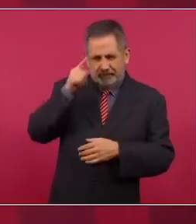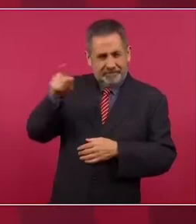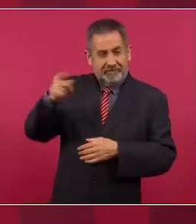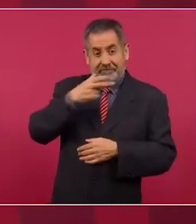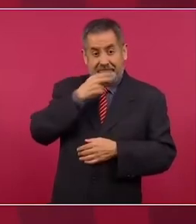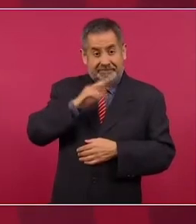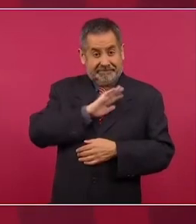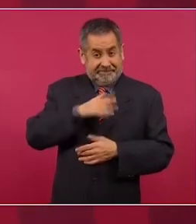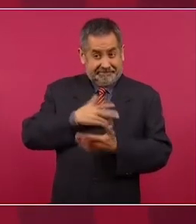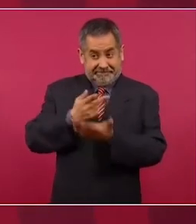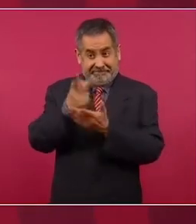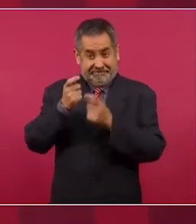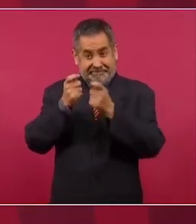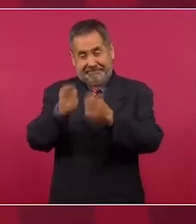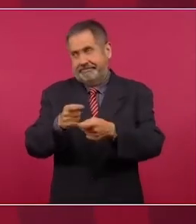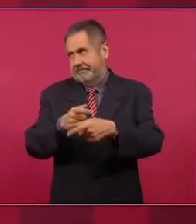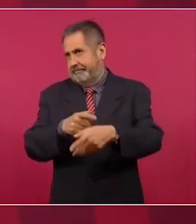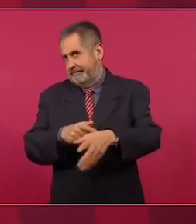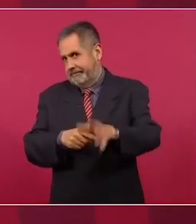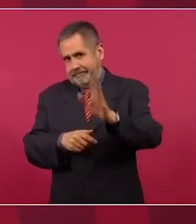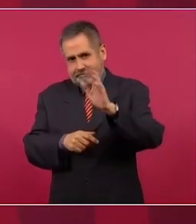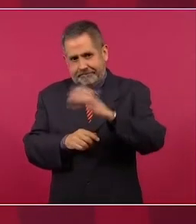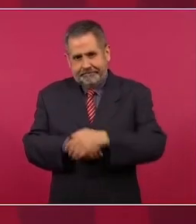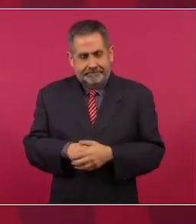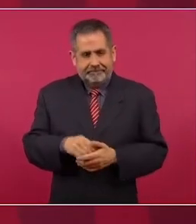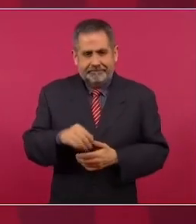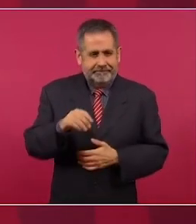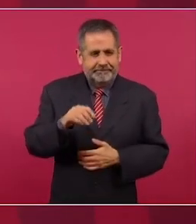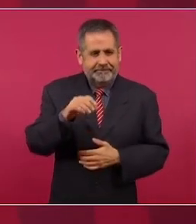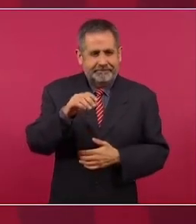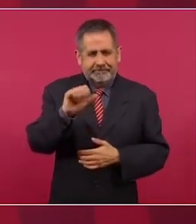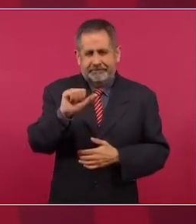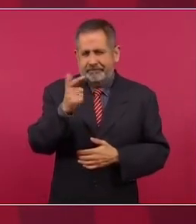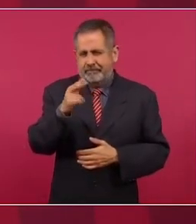España. Sí, Carsten.